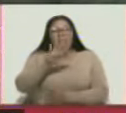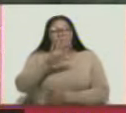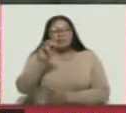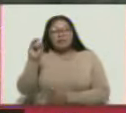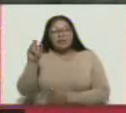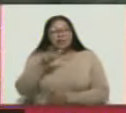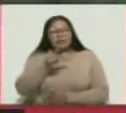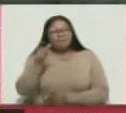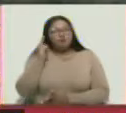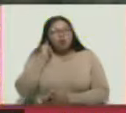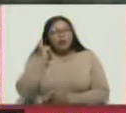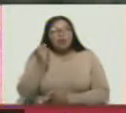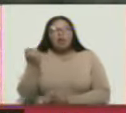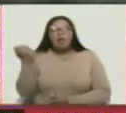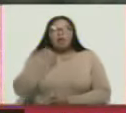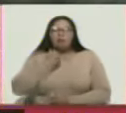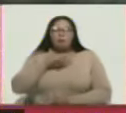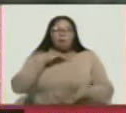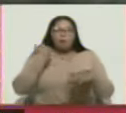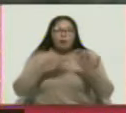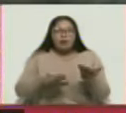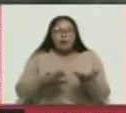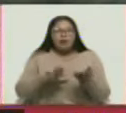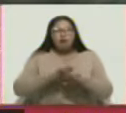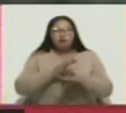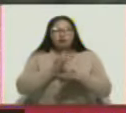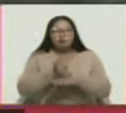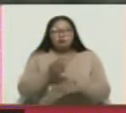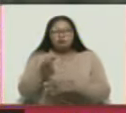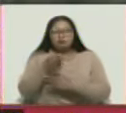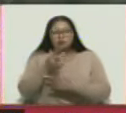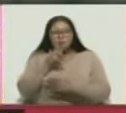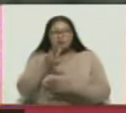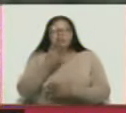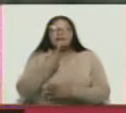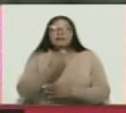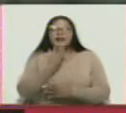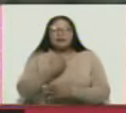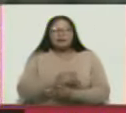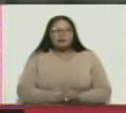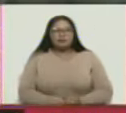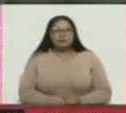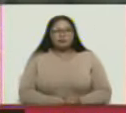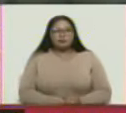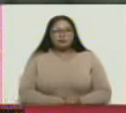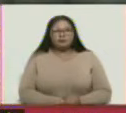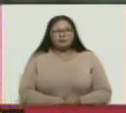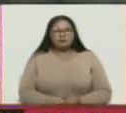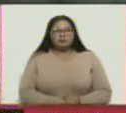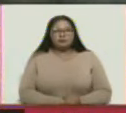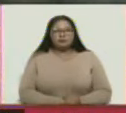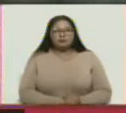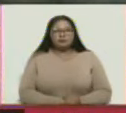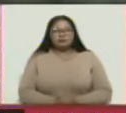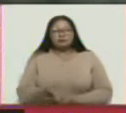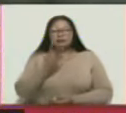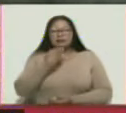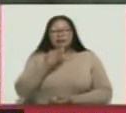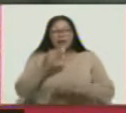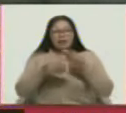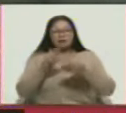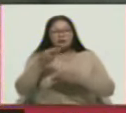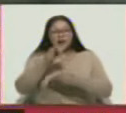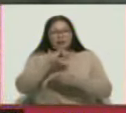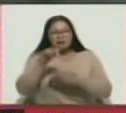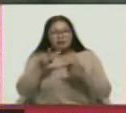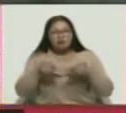2.500 mujeres también ha asesinado el ejército infame de Israel. Israel ha convertido la Franja de Gaza en